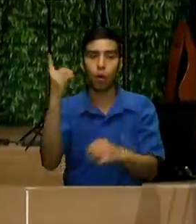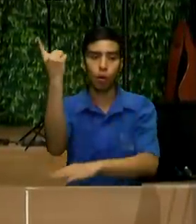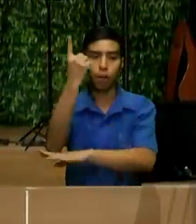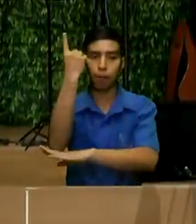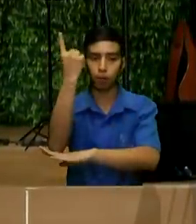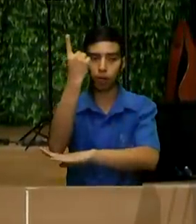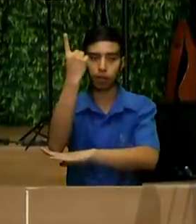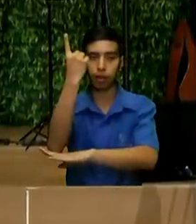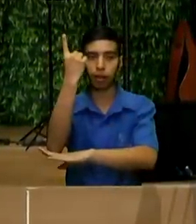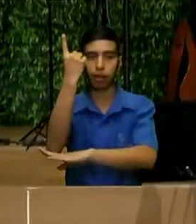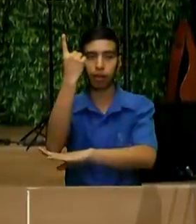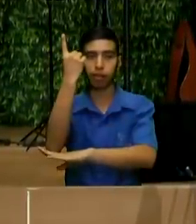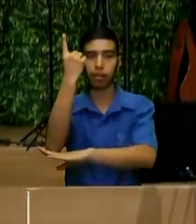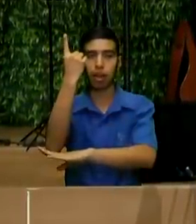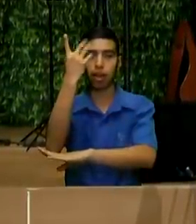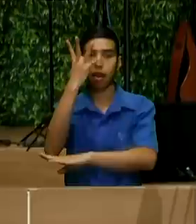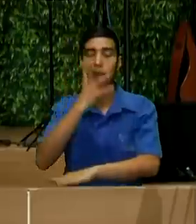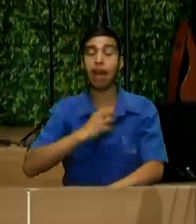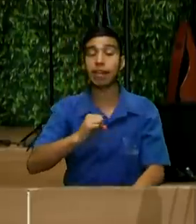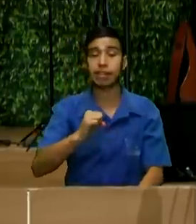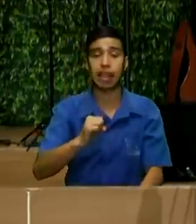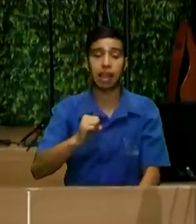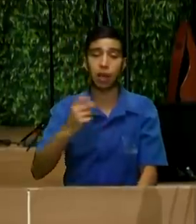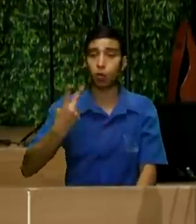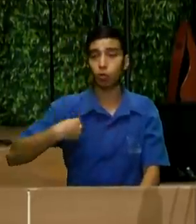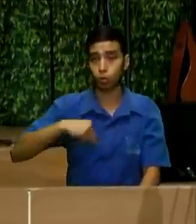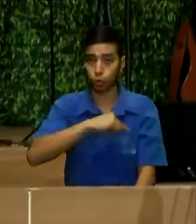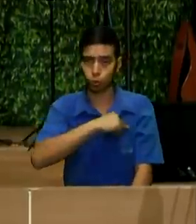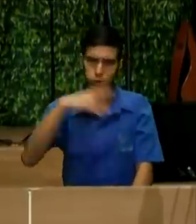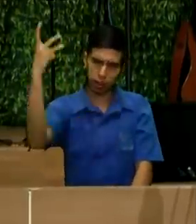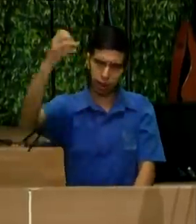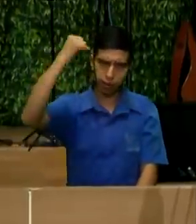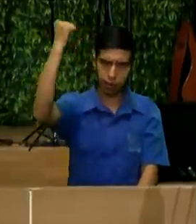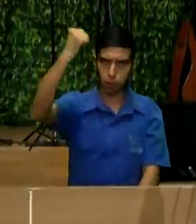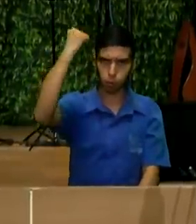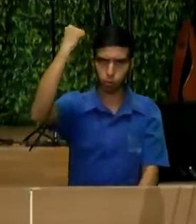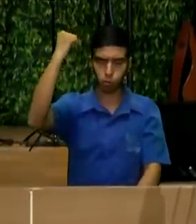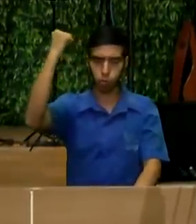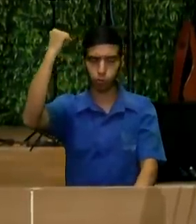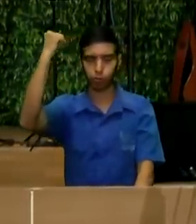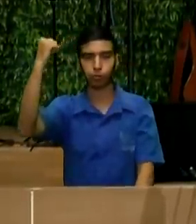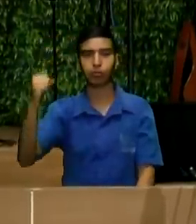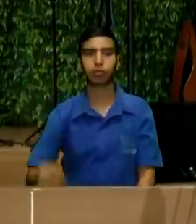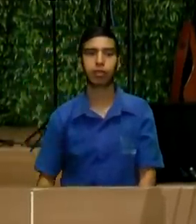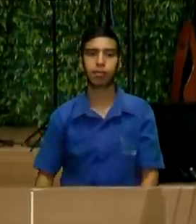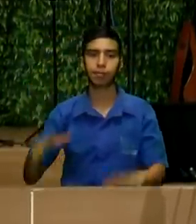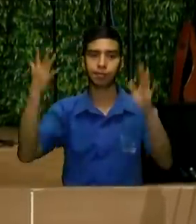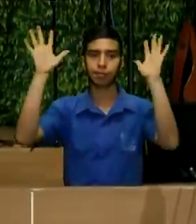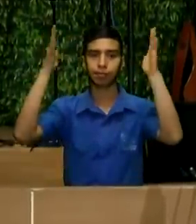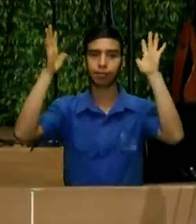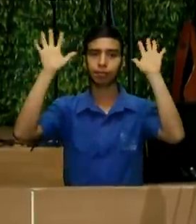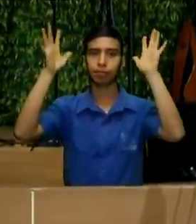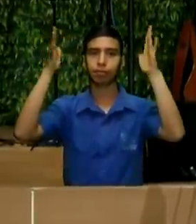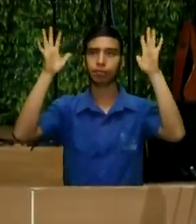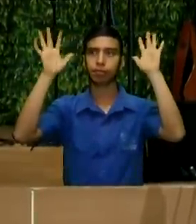vamos verdaderamente a ganar. Amén. Denle un aplauso al Rey bendito. Muy bien.